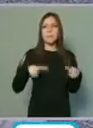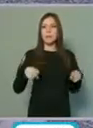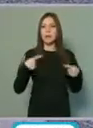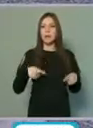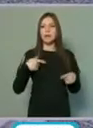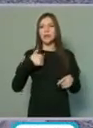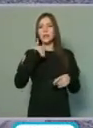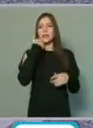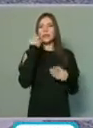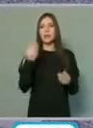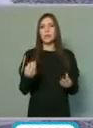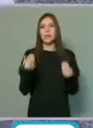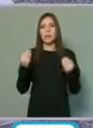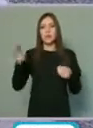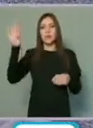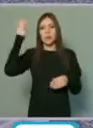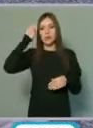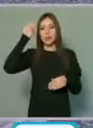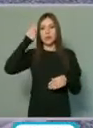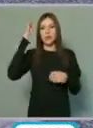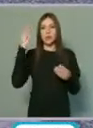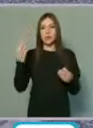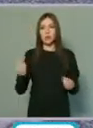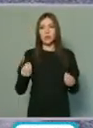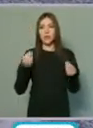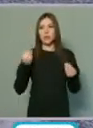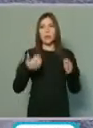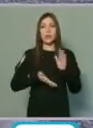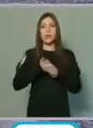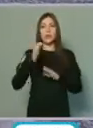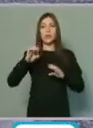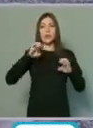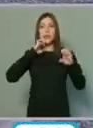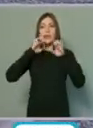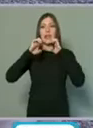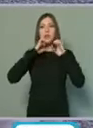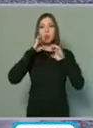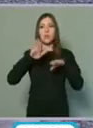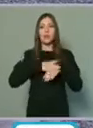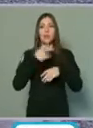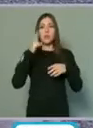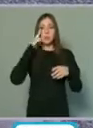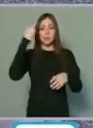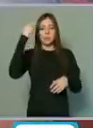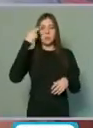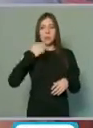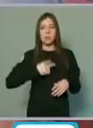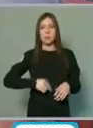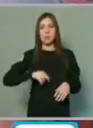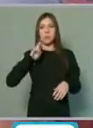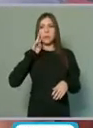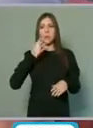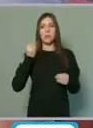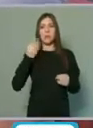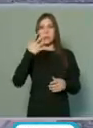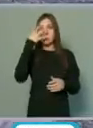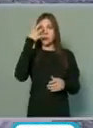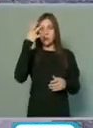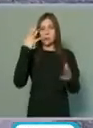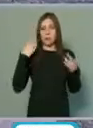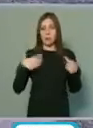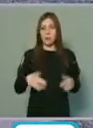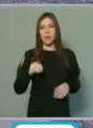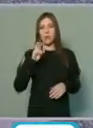se va demasiado sobria a una entrevista de trabajo? Porque también eso puede decir pues que una persona es muy seria o